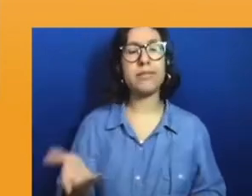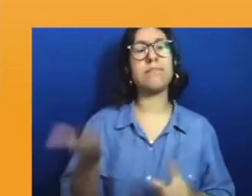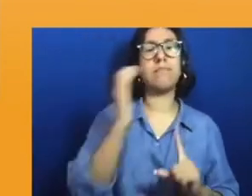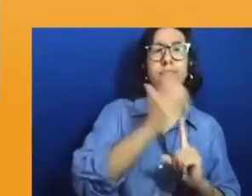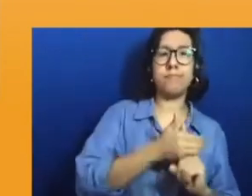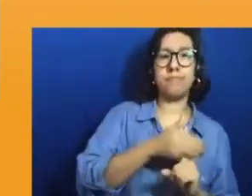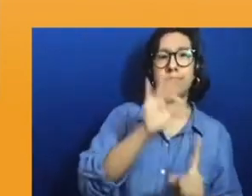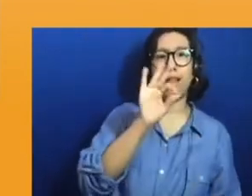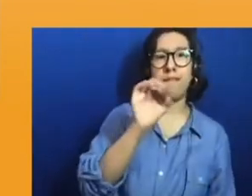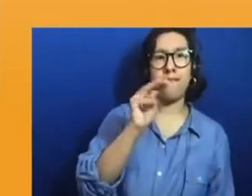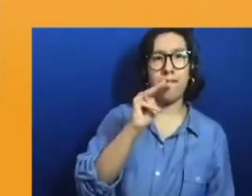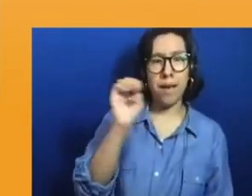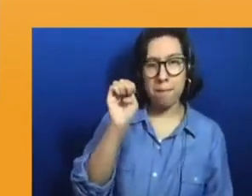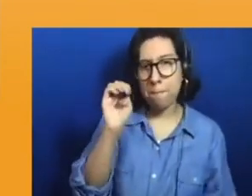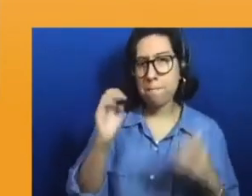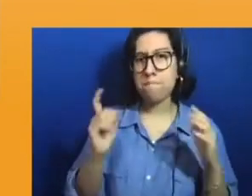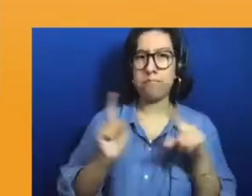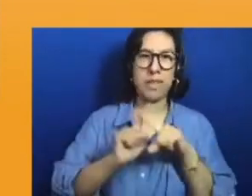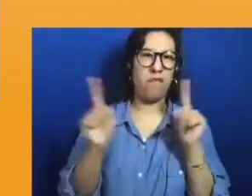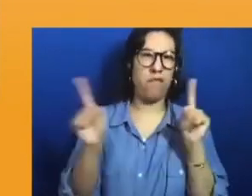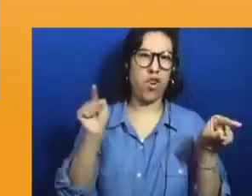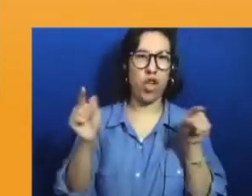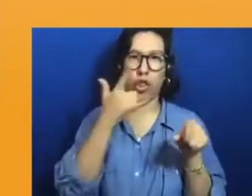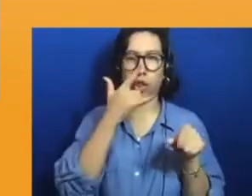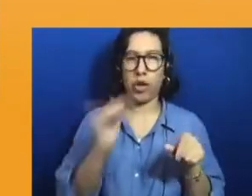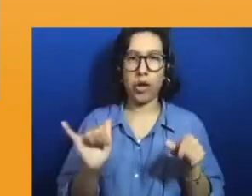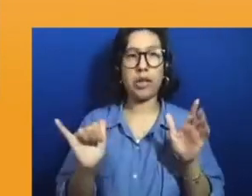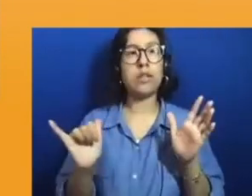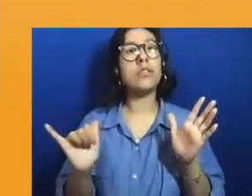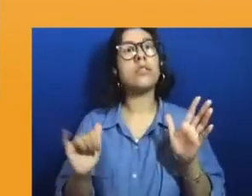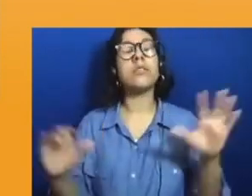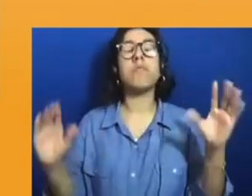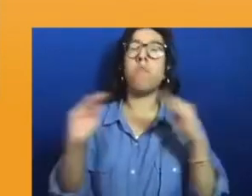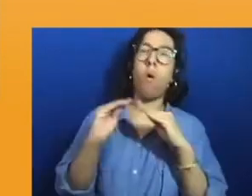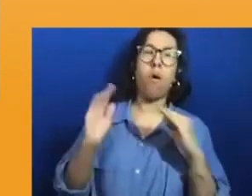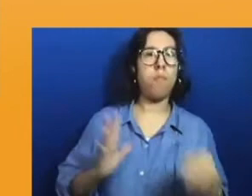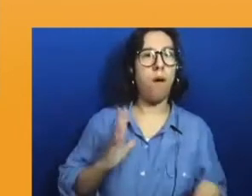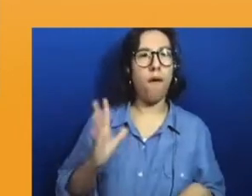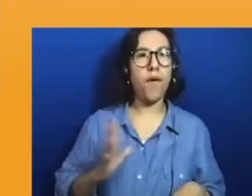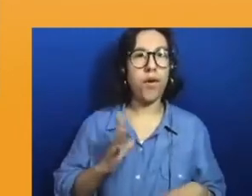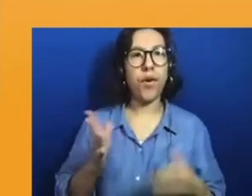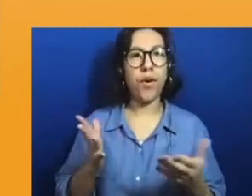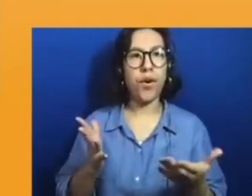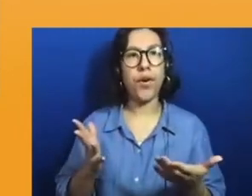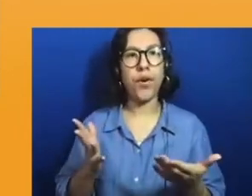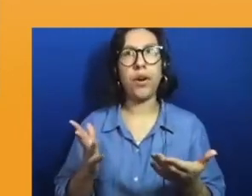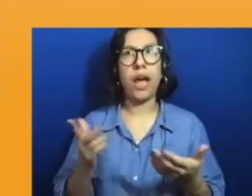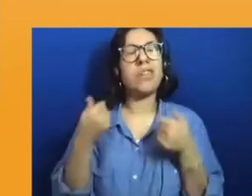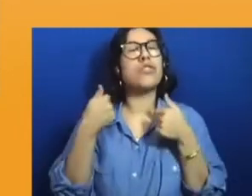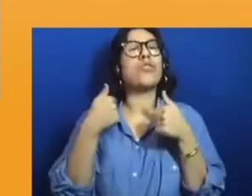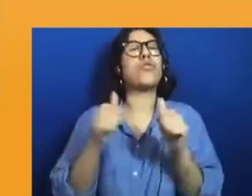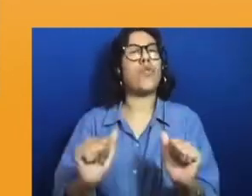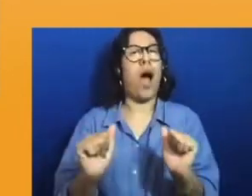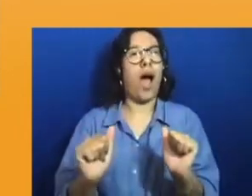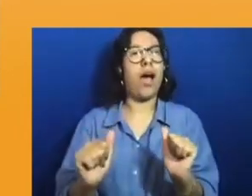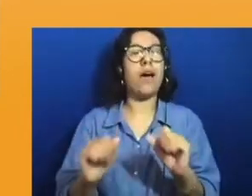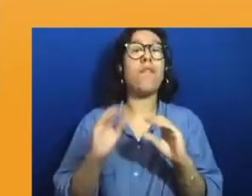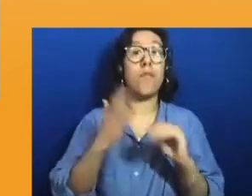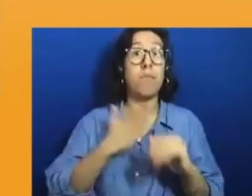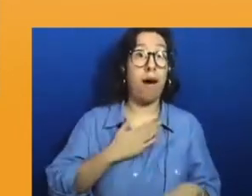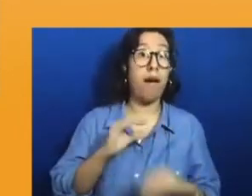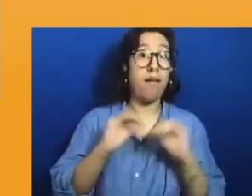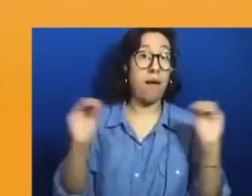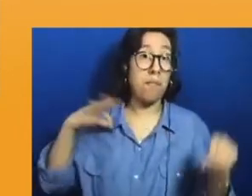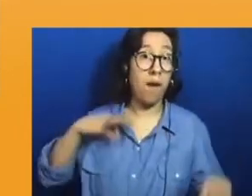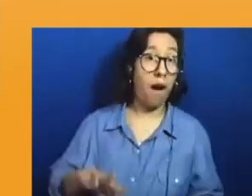femenina. Y para hacer la danza realmente más moderna, que es lo que yo trato de hacer con mi organización, para